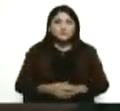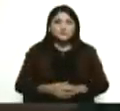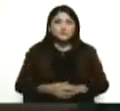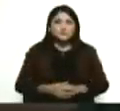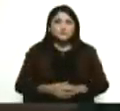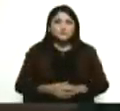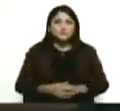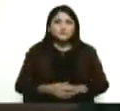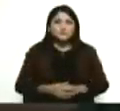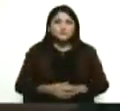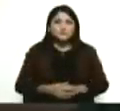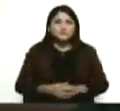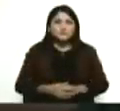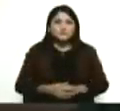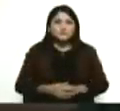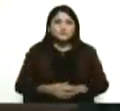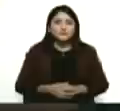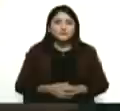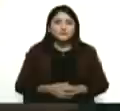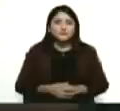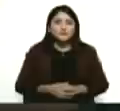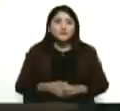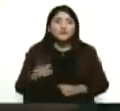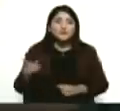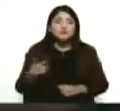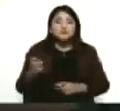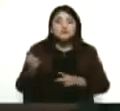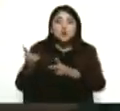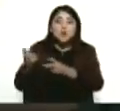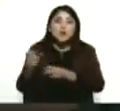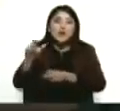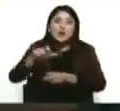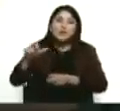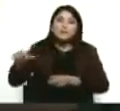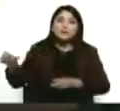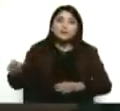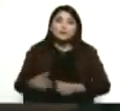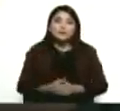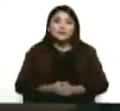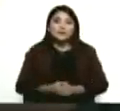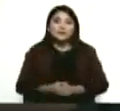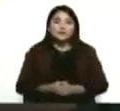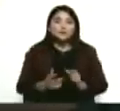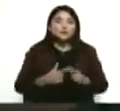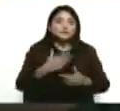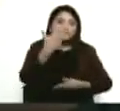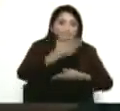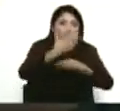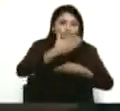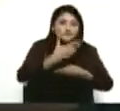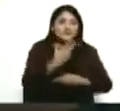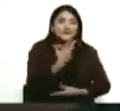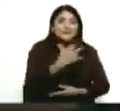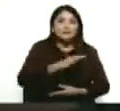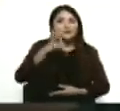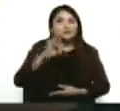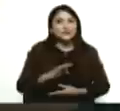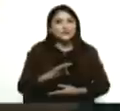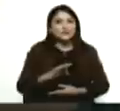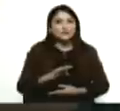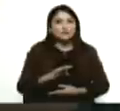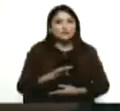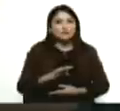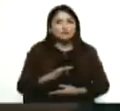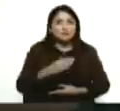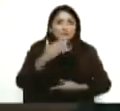lo va a poner de su plata. No, se lo va a pechar a la gente cuando vaya a comprarle el producto. Entonces se estableció un límite máximo,